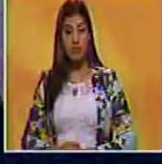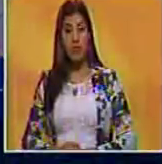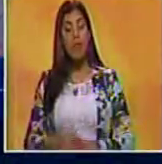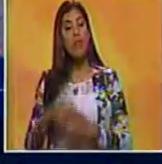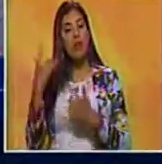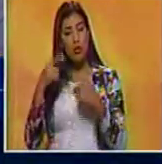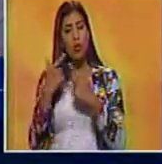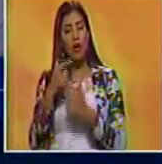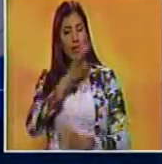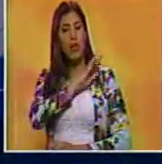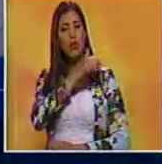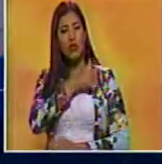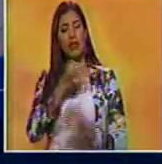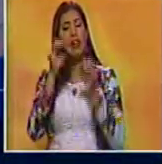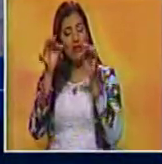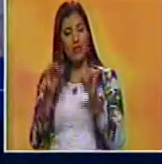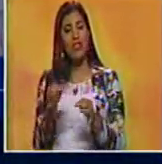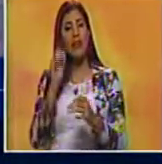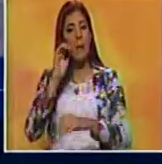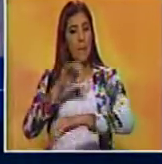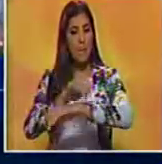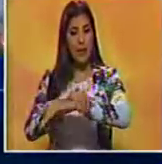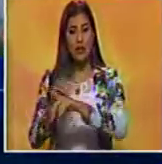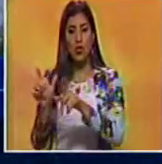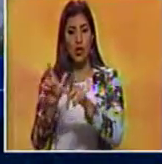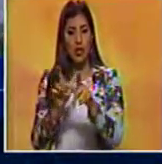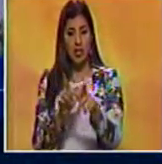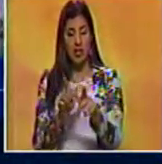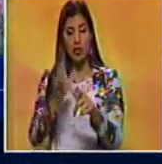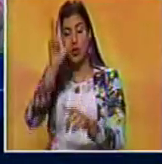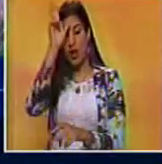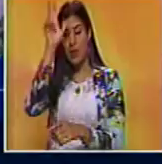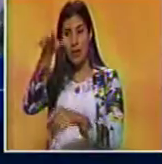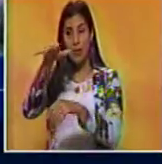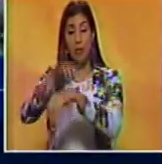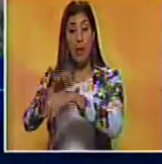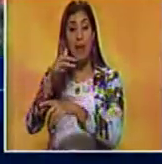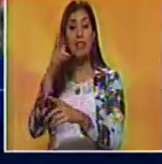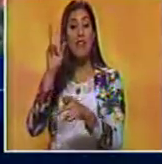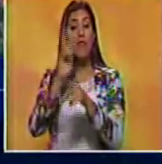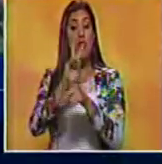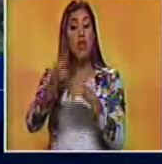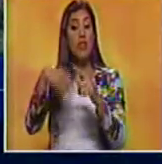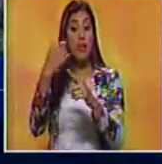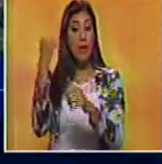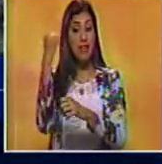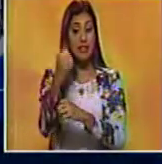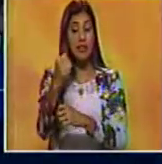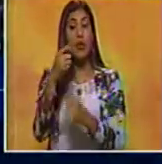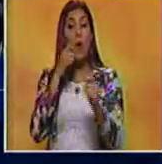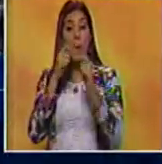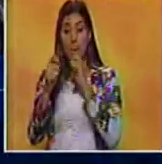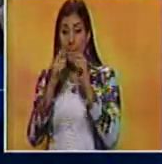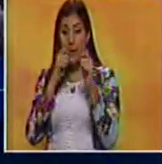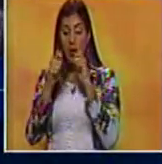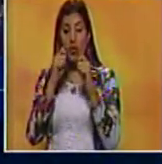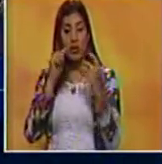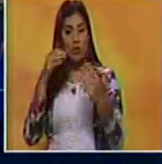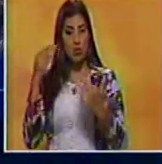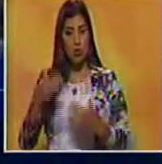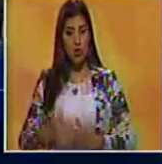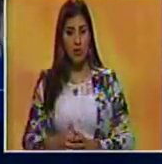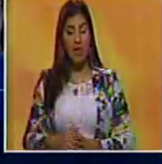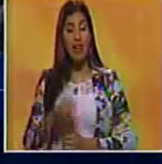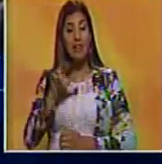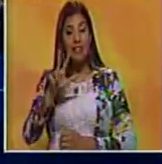En Bulgaria, las autoridades confirmaron la detención en Alemania del presunto violador y asesino de la periodista Victoria